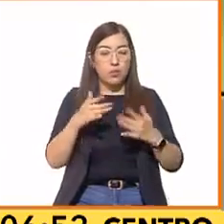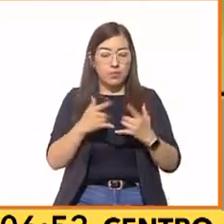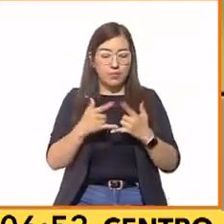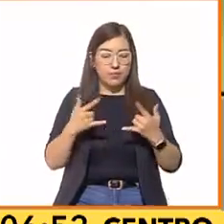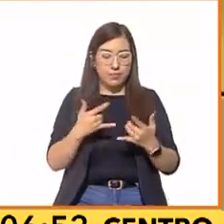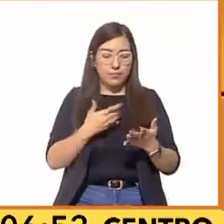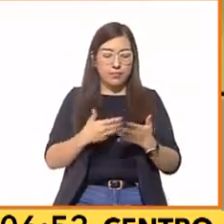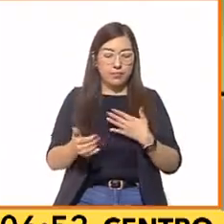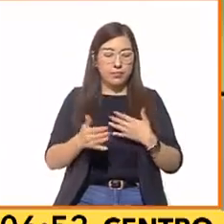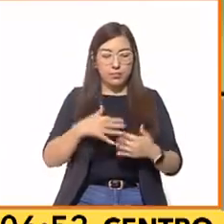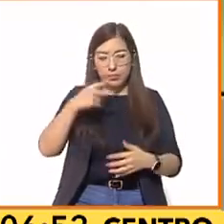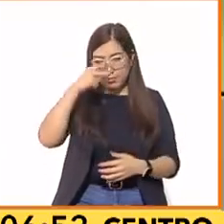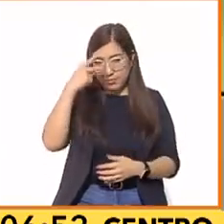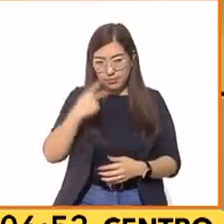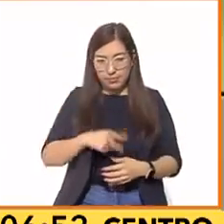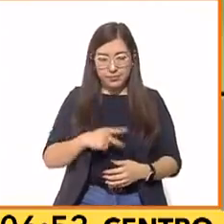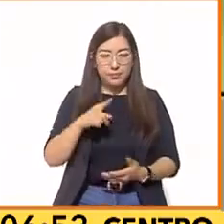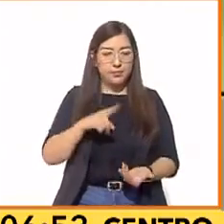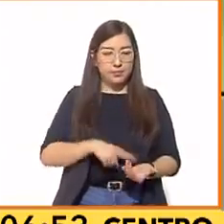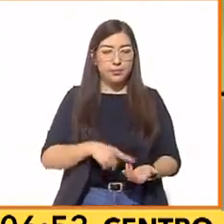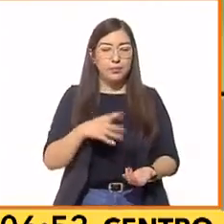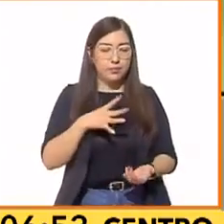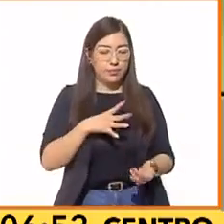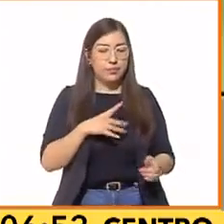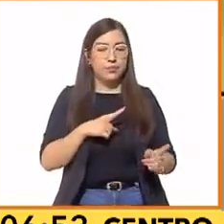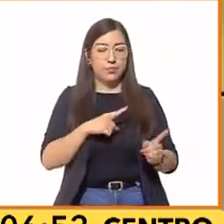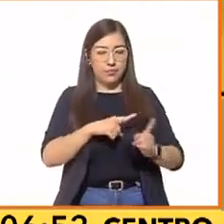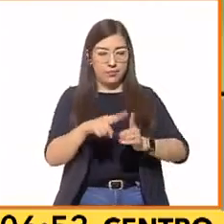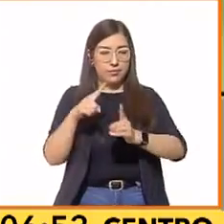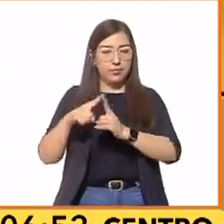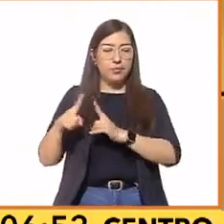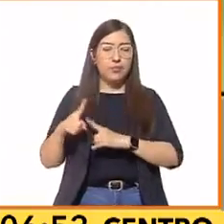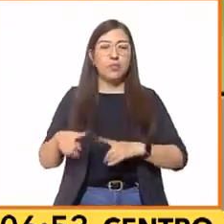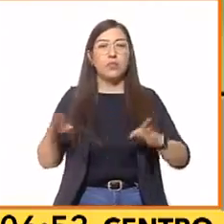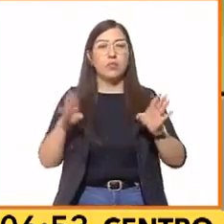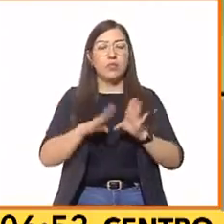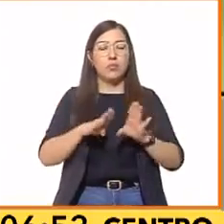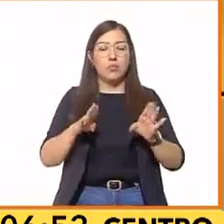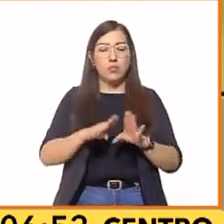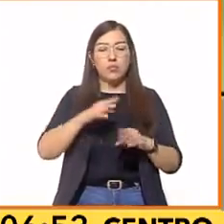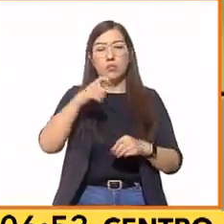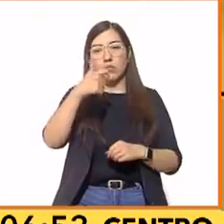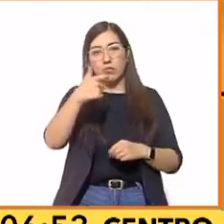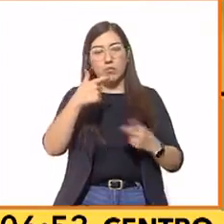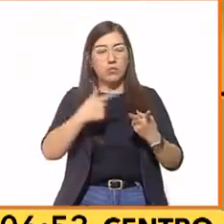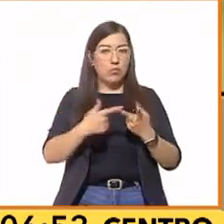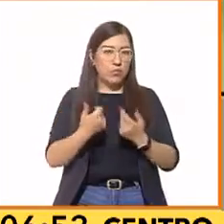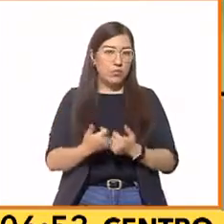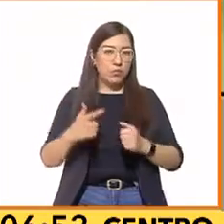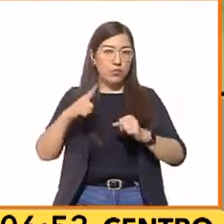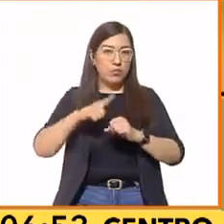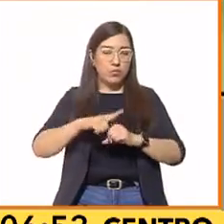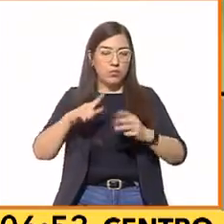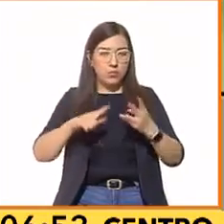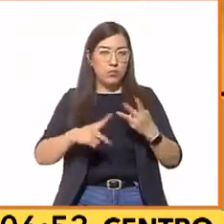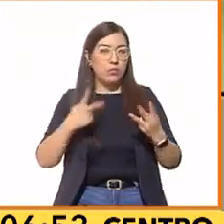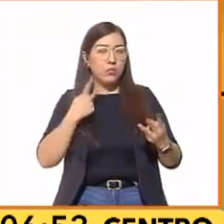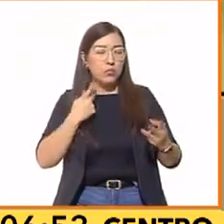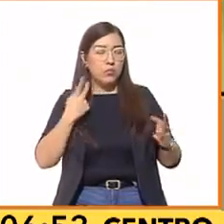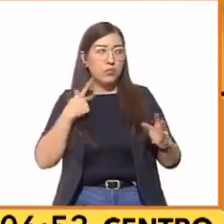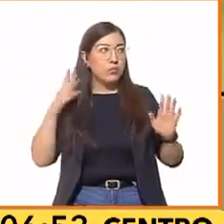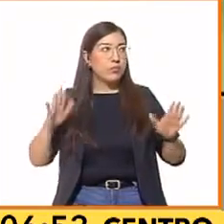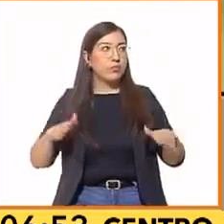México. Ahí hay varios volúmenes que hablan de la economía, de la sociedad, de la política, de las relaciones